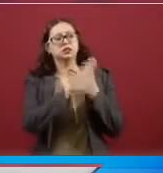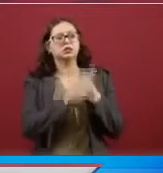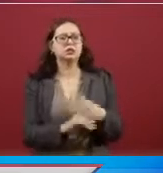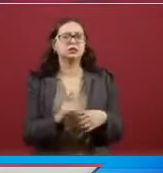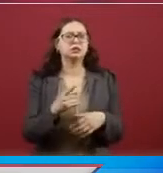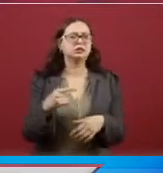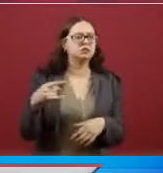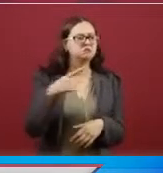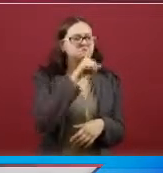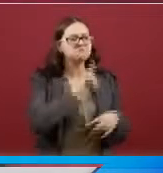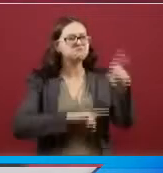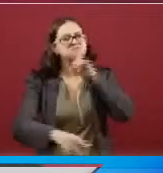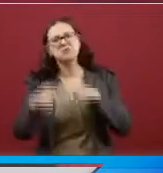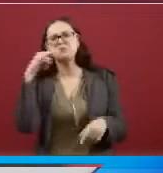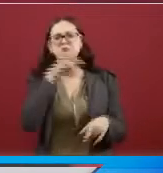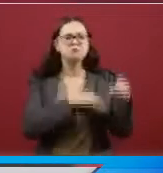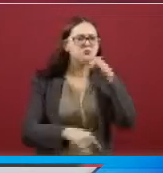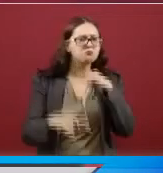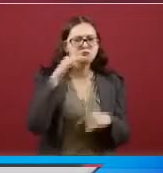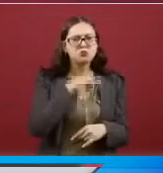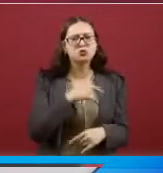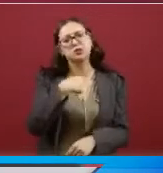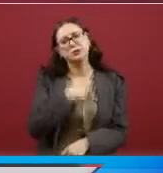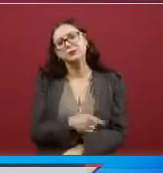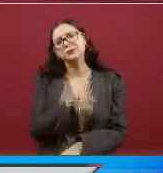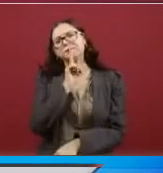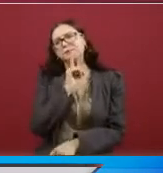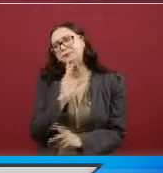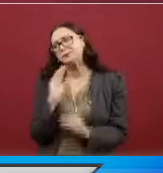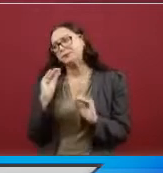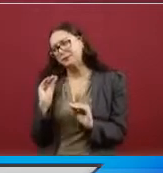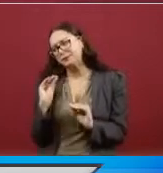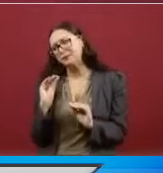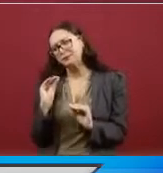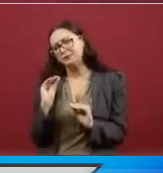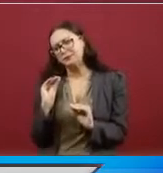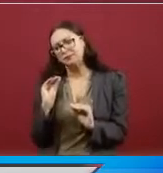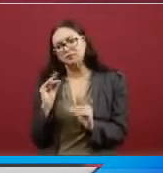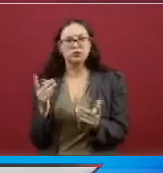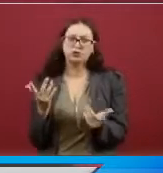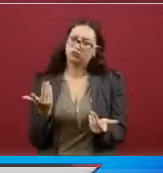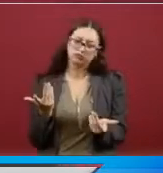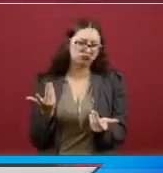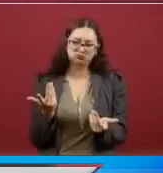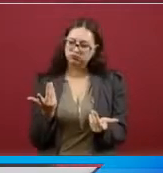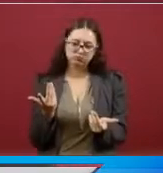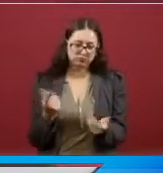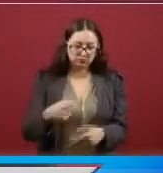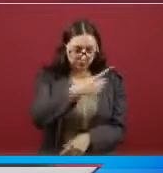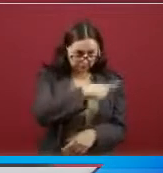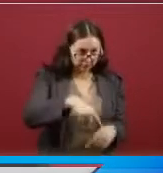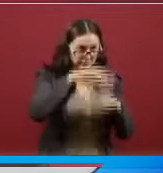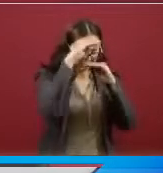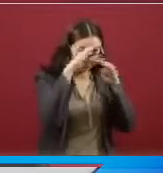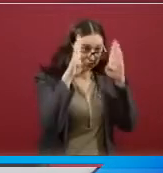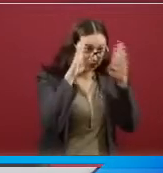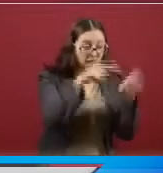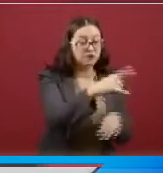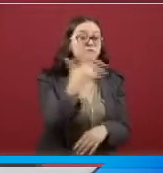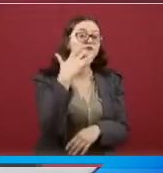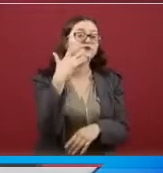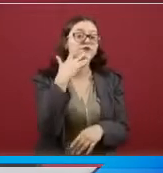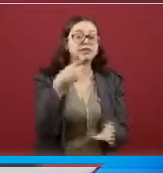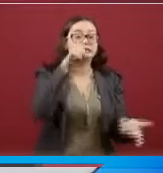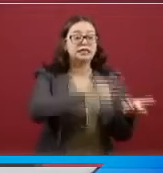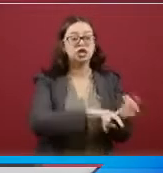se responsabilizará al Estado a garantizar su seguridad de reporteros, defensores y de todos los ciudadanos en el país. Este gobierno nunca dará